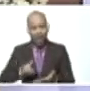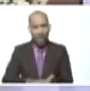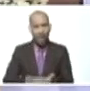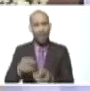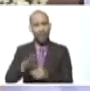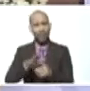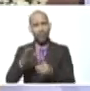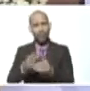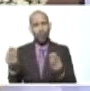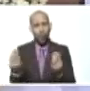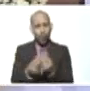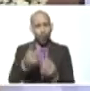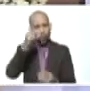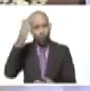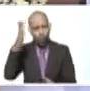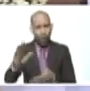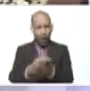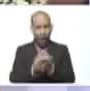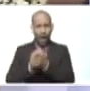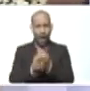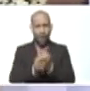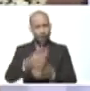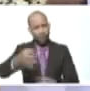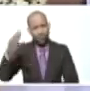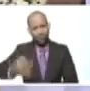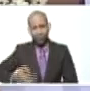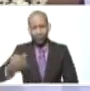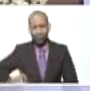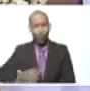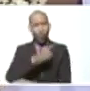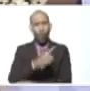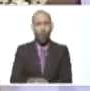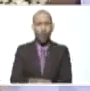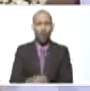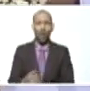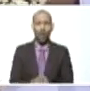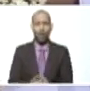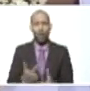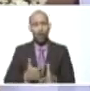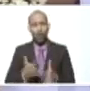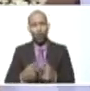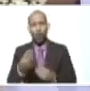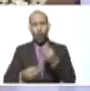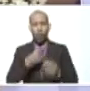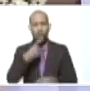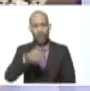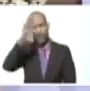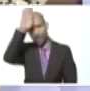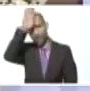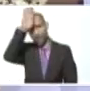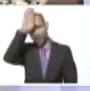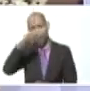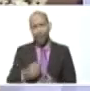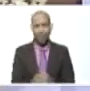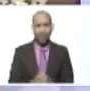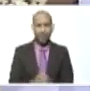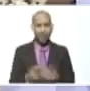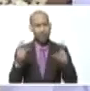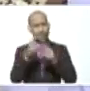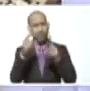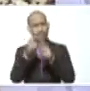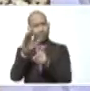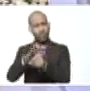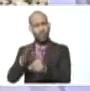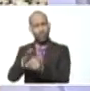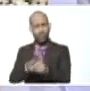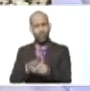la misericordia se den la mano, es urgencia ineludible. Como nos dice el Papa Francisco, cito, la ternura es el amor que se